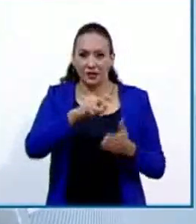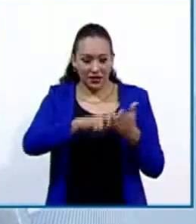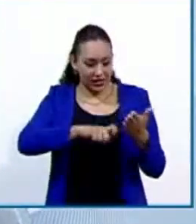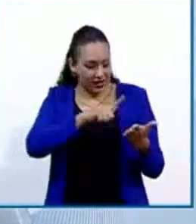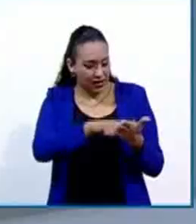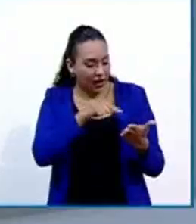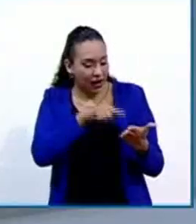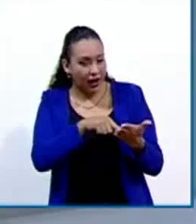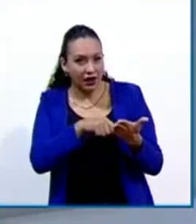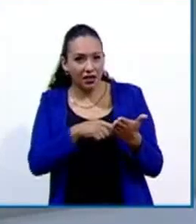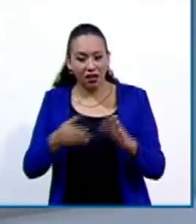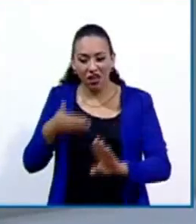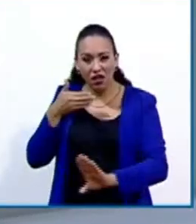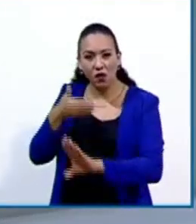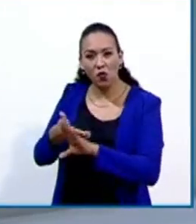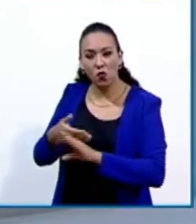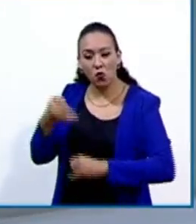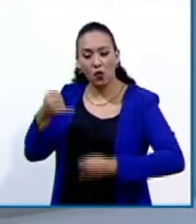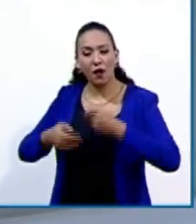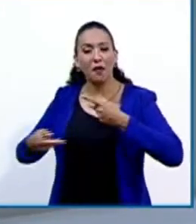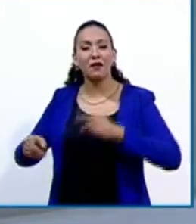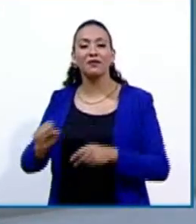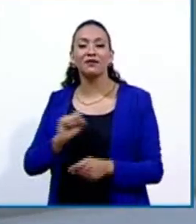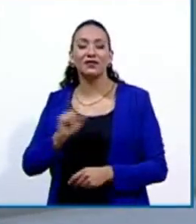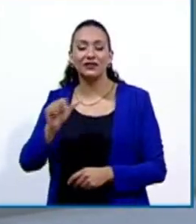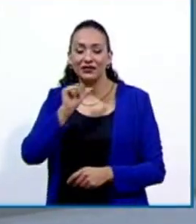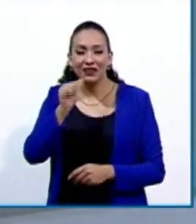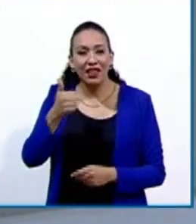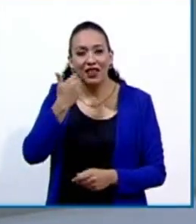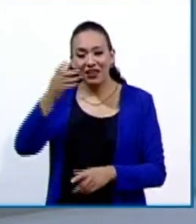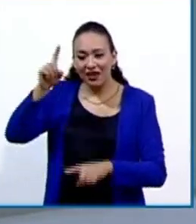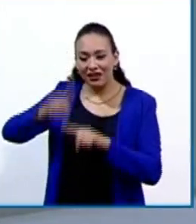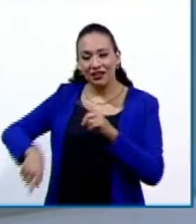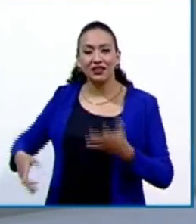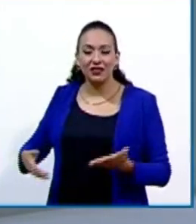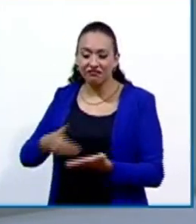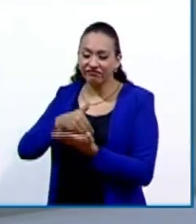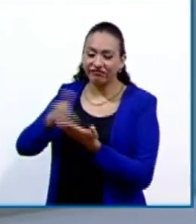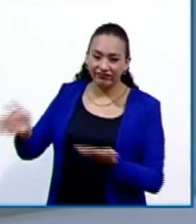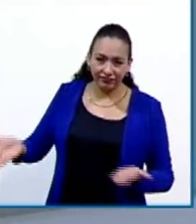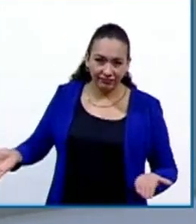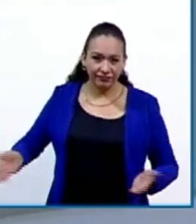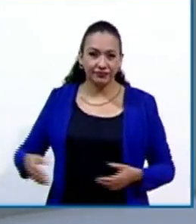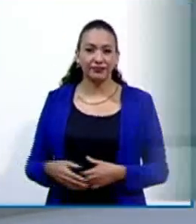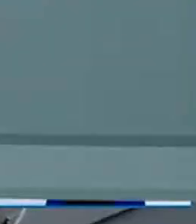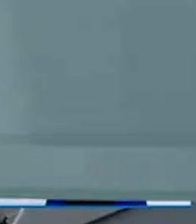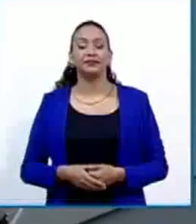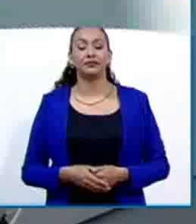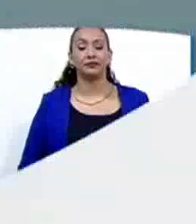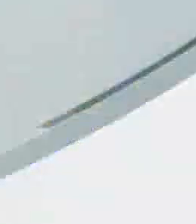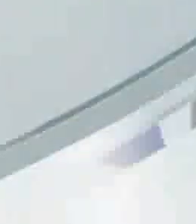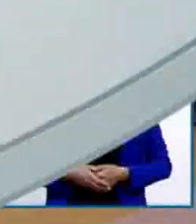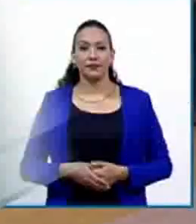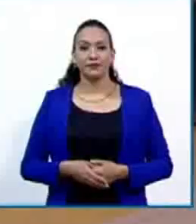a la carrera judicial y a los derechos laborales de los trabajadores jurisdiccionales.